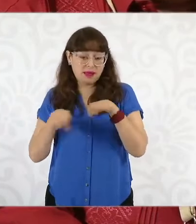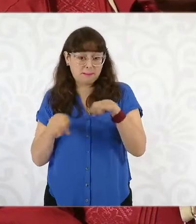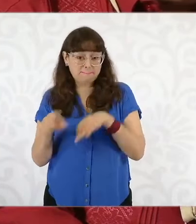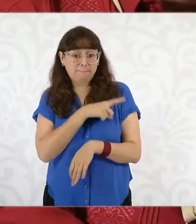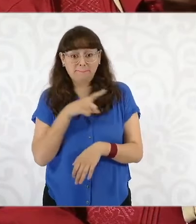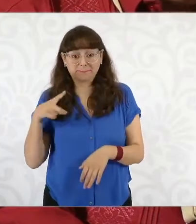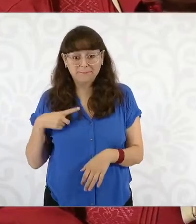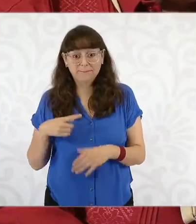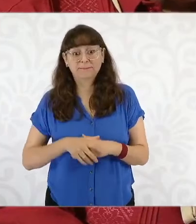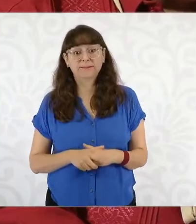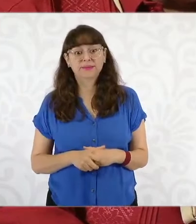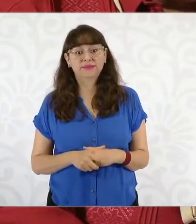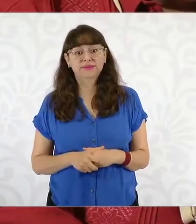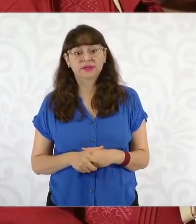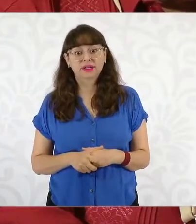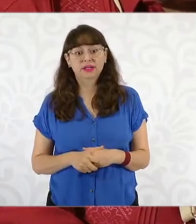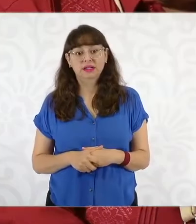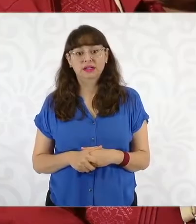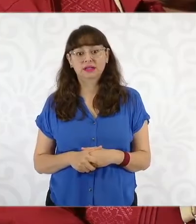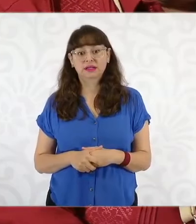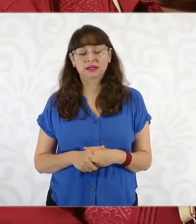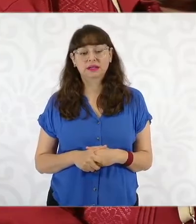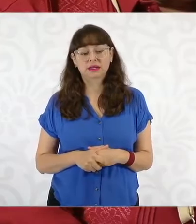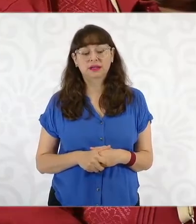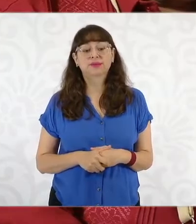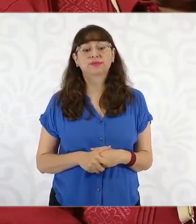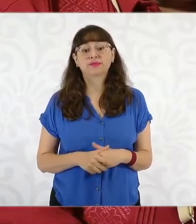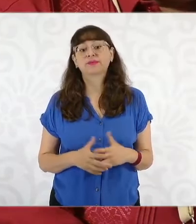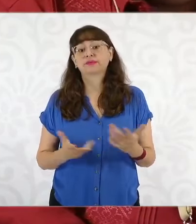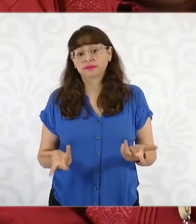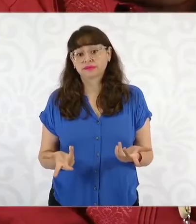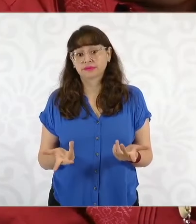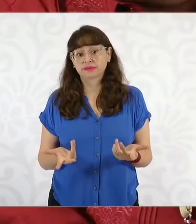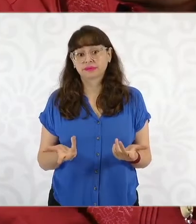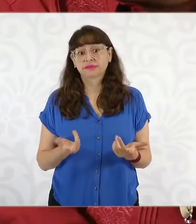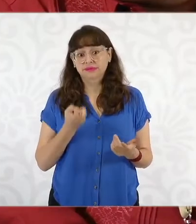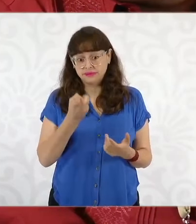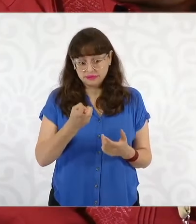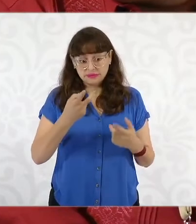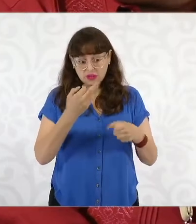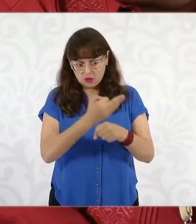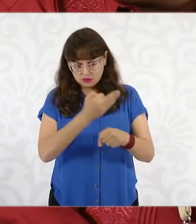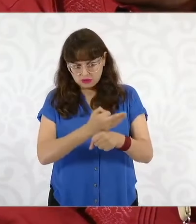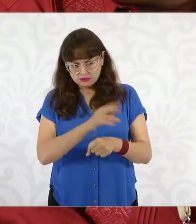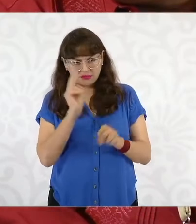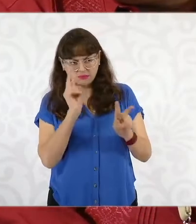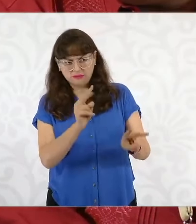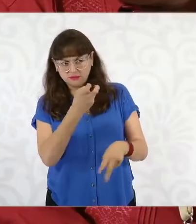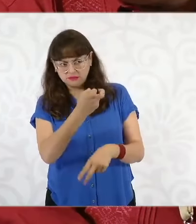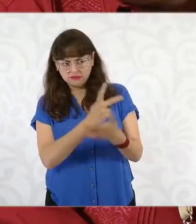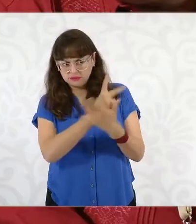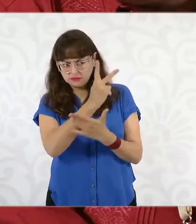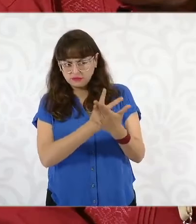Entonces, preguntarle si así como hay prioridad para contratar a las personas de tercera edad,